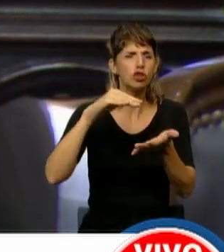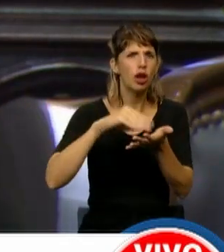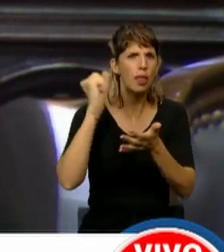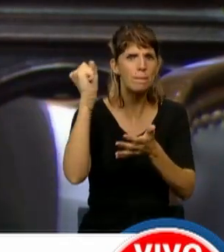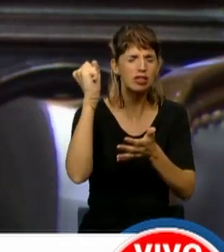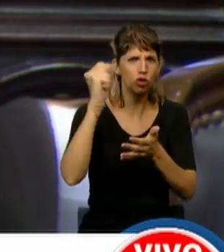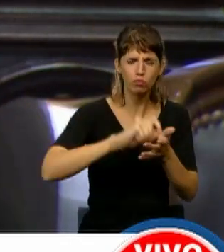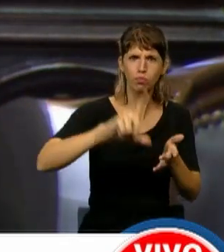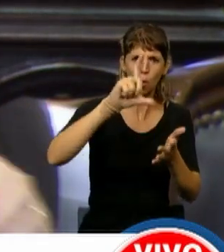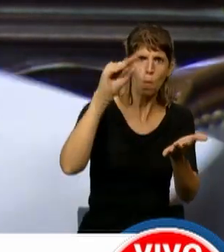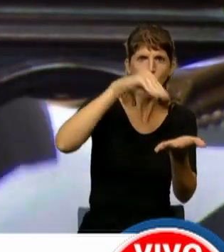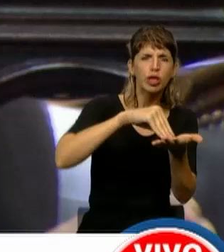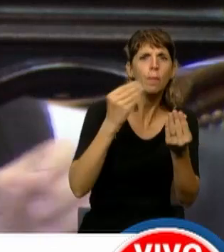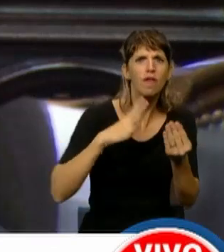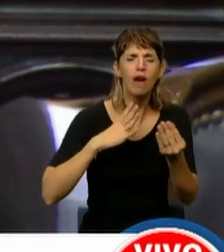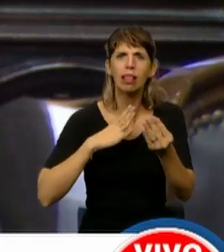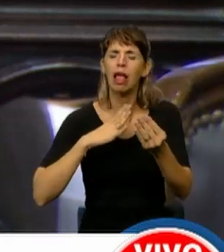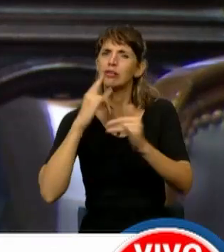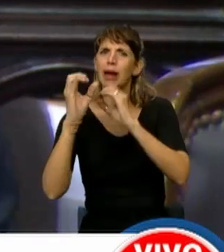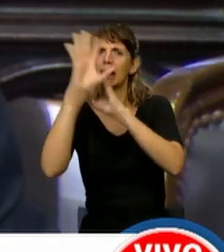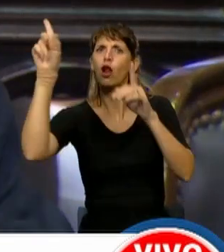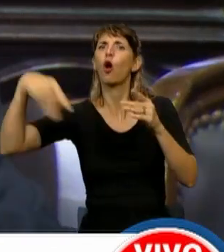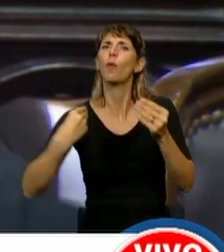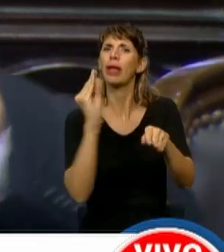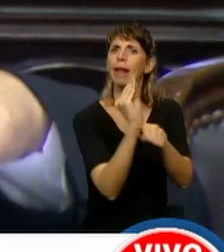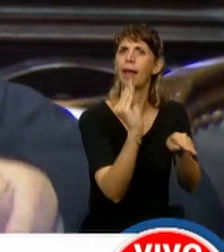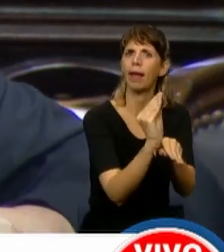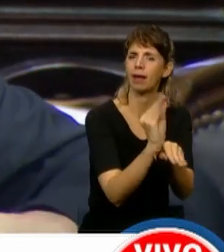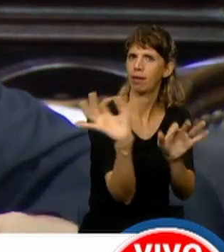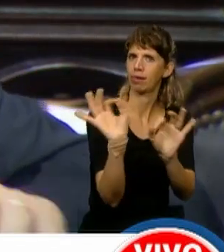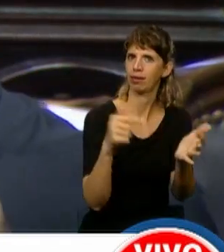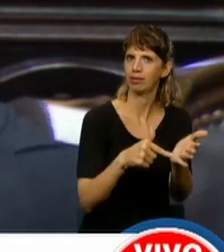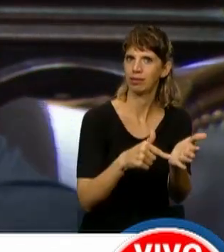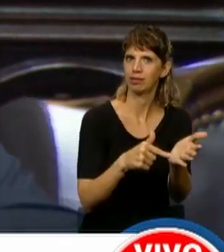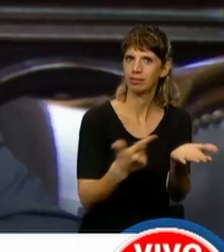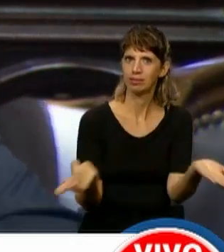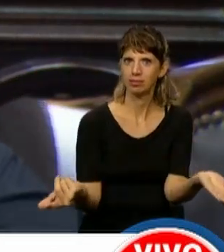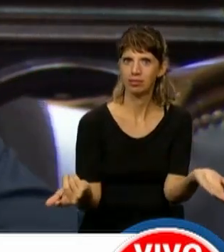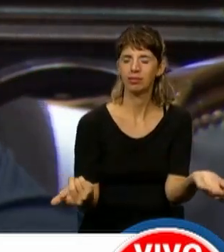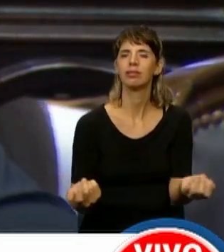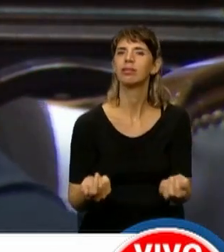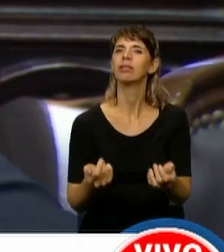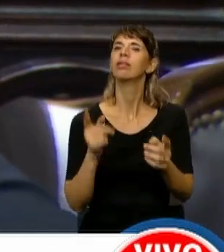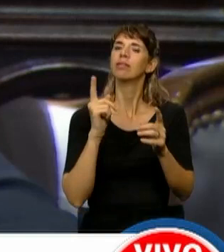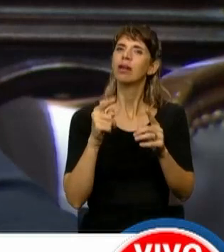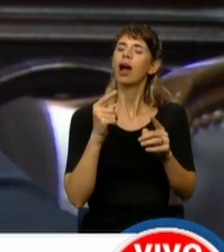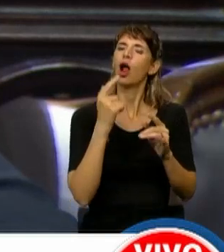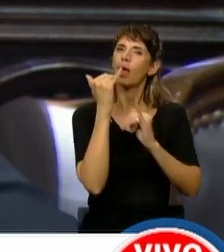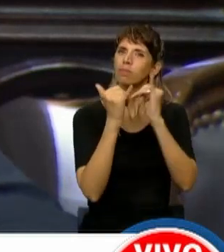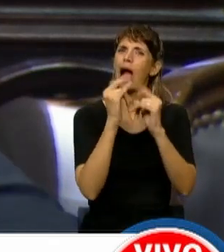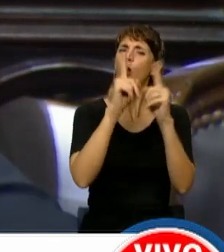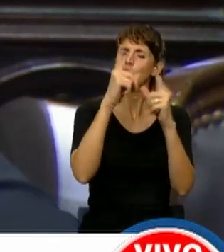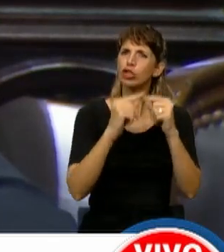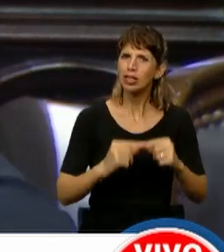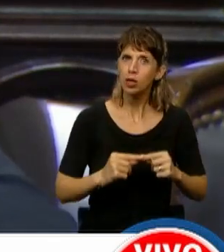300 mil millones de pesos sin financiamiento. Digo, pero voy a tratar de enumerar algunos artículos que